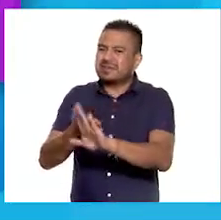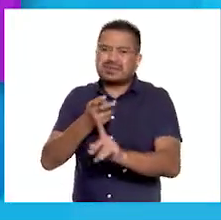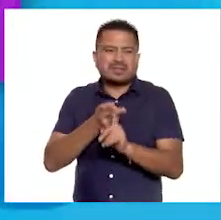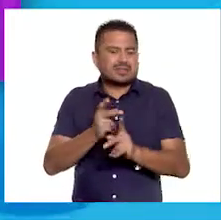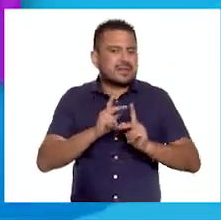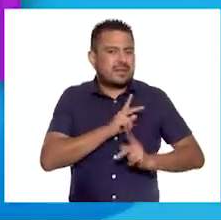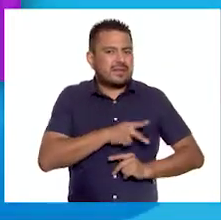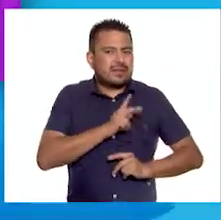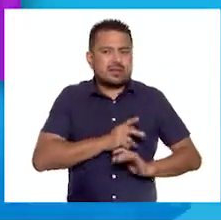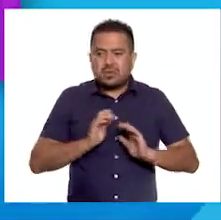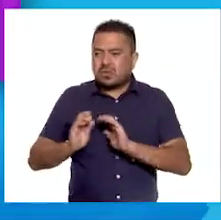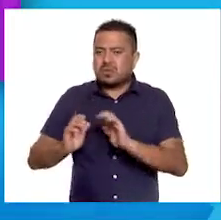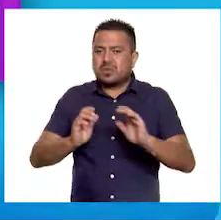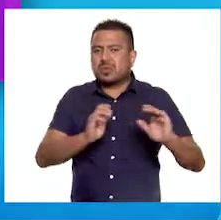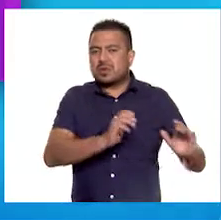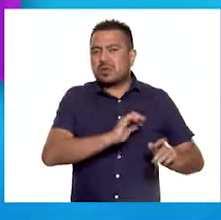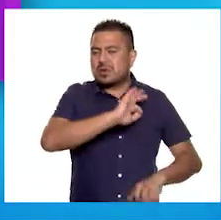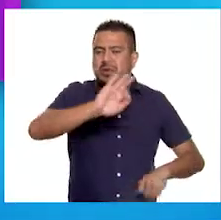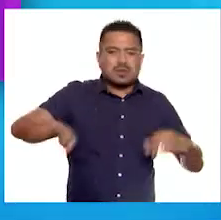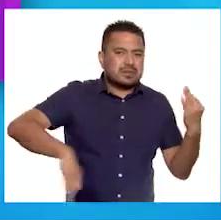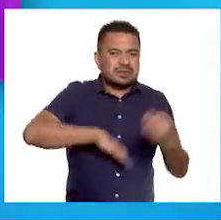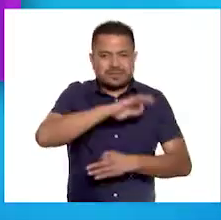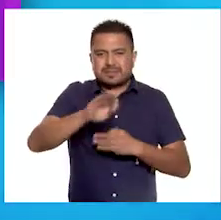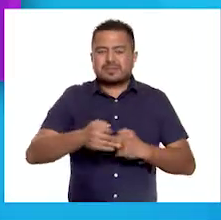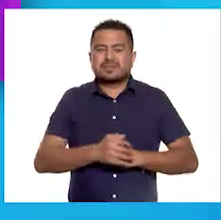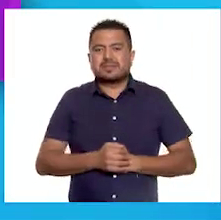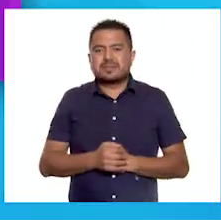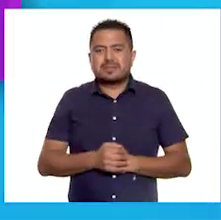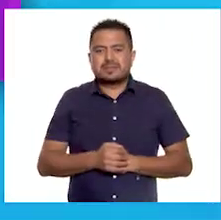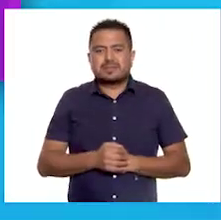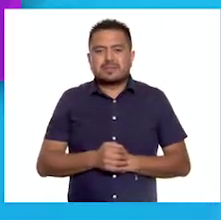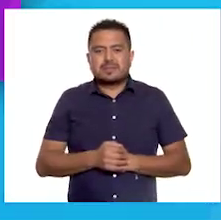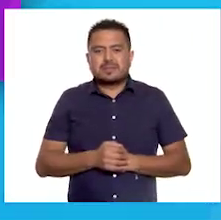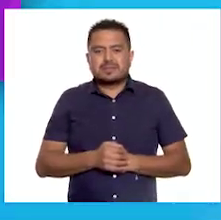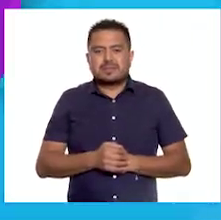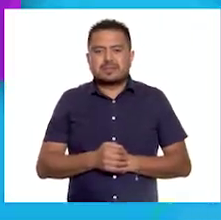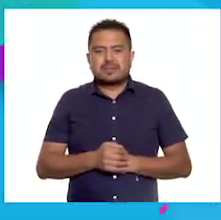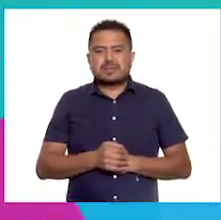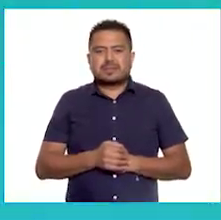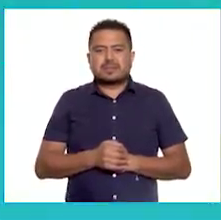virus, cuidándonos los unos a los otros.